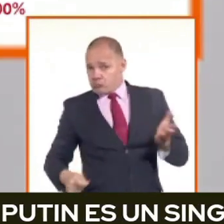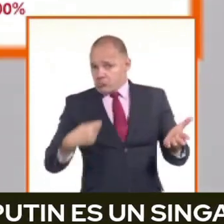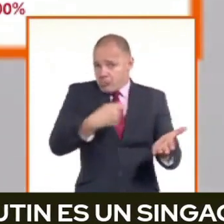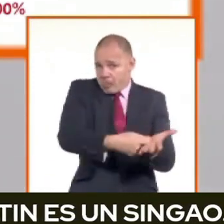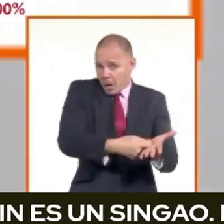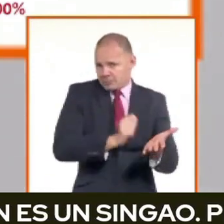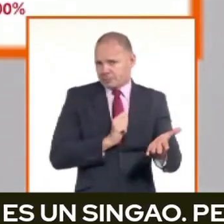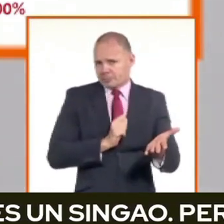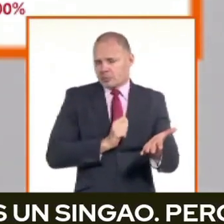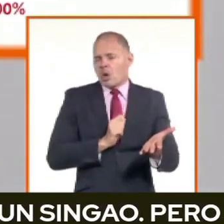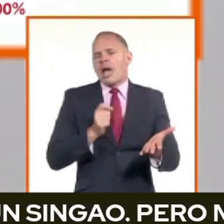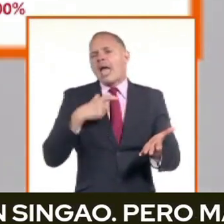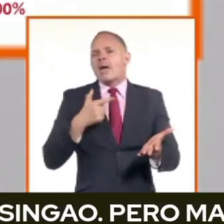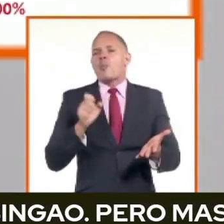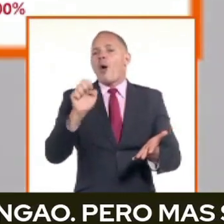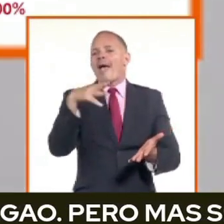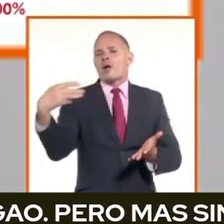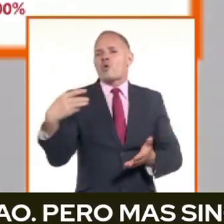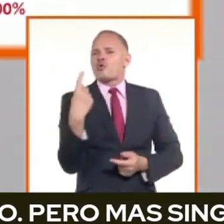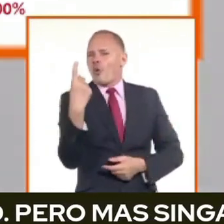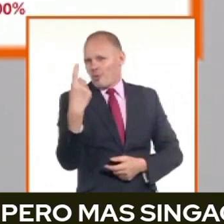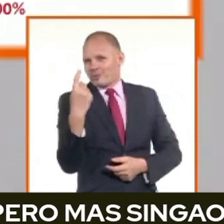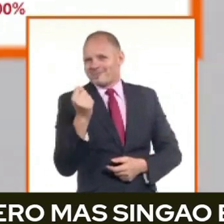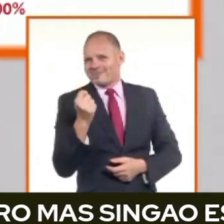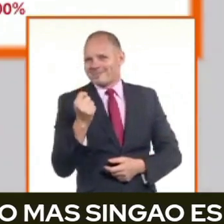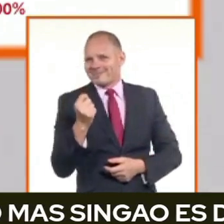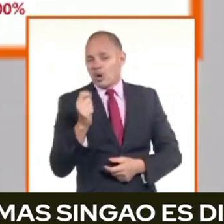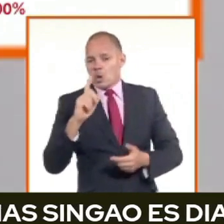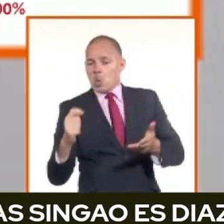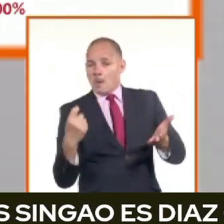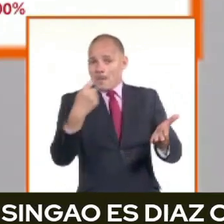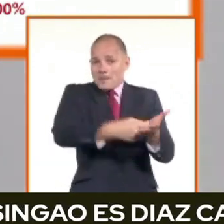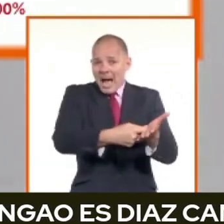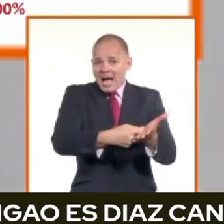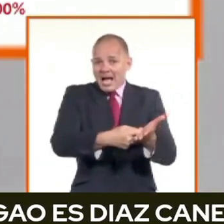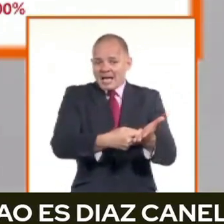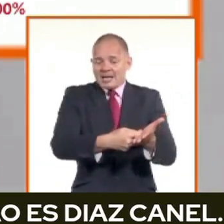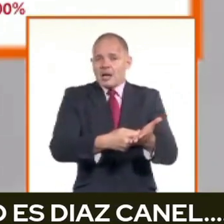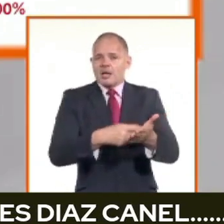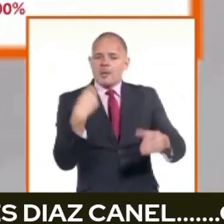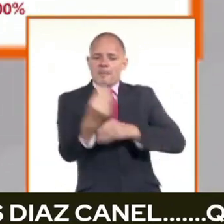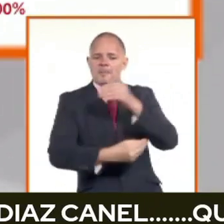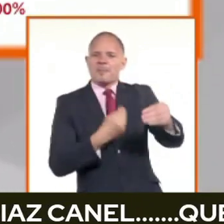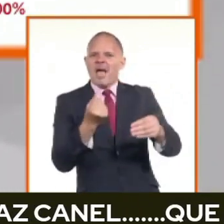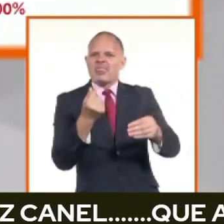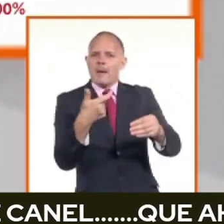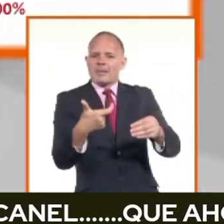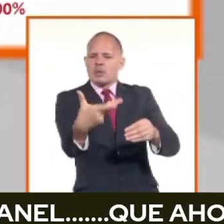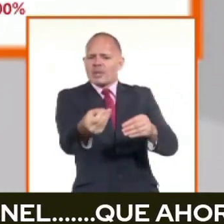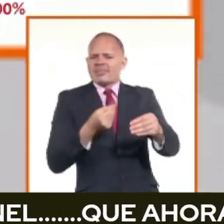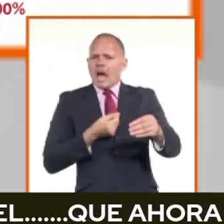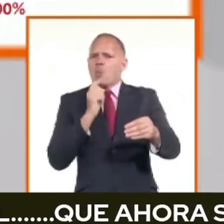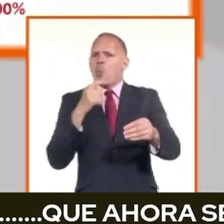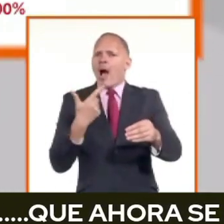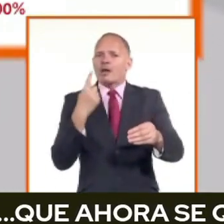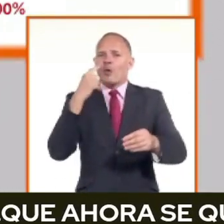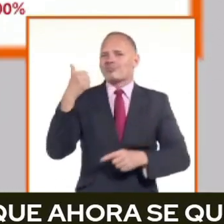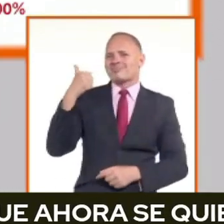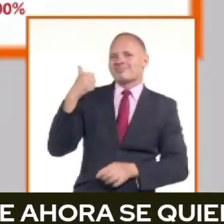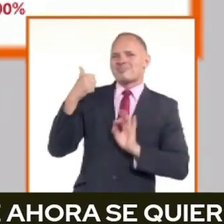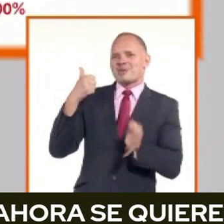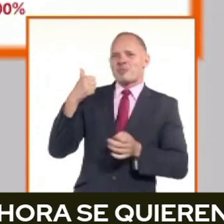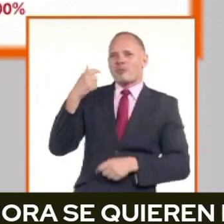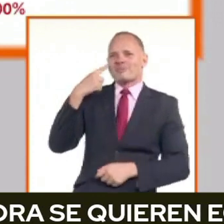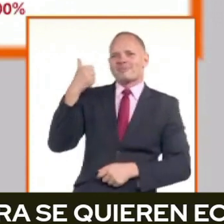69 pesos cubanos y así el resto de las monedas por ejemplo en la libra esterlina 143 17 bueno porque es